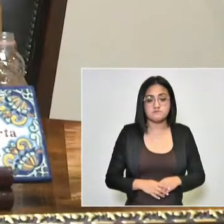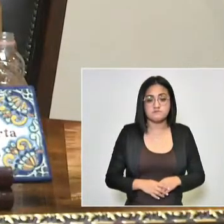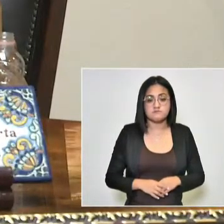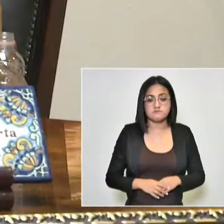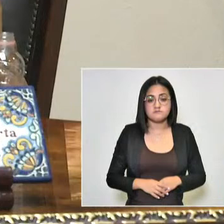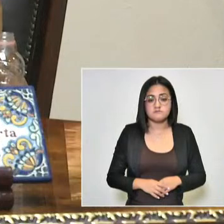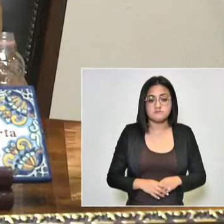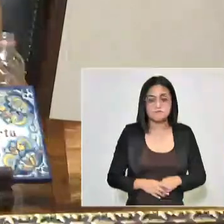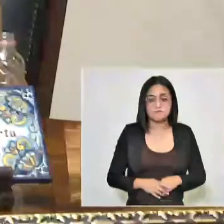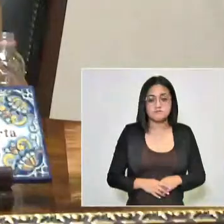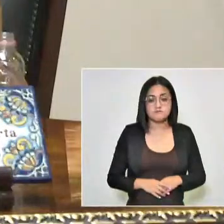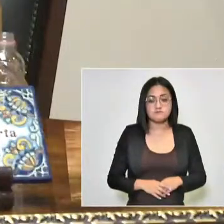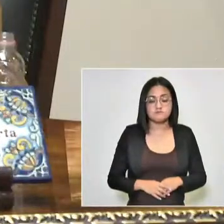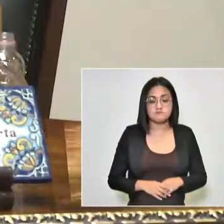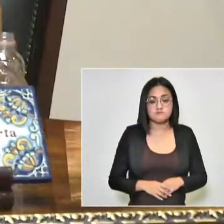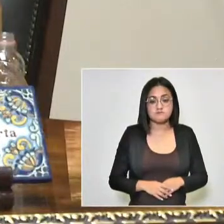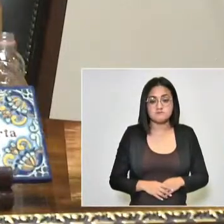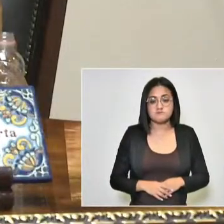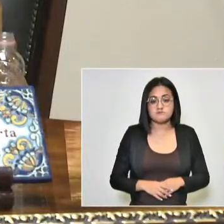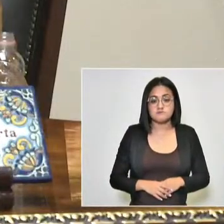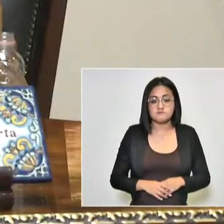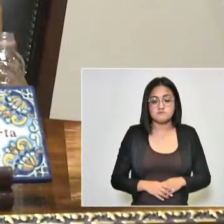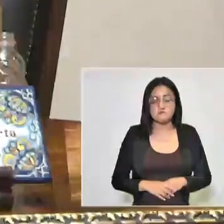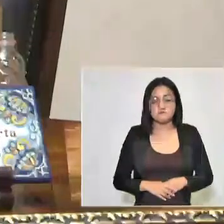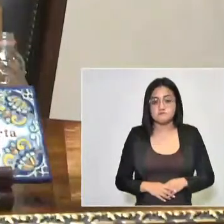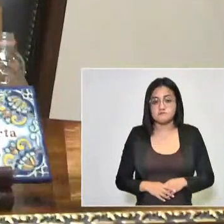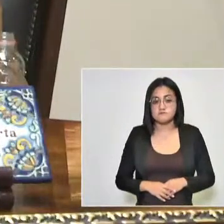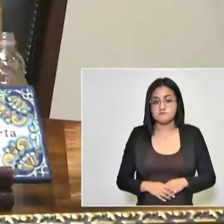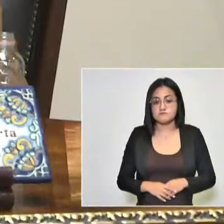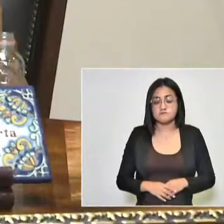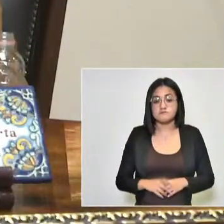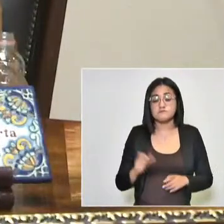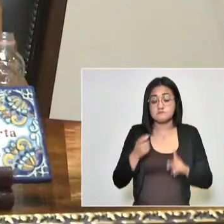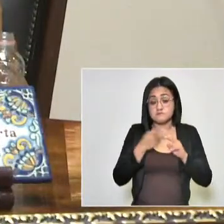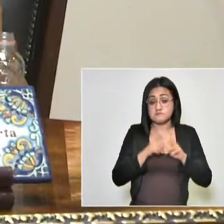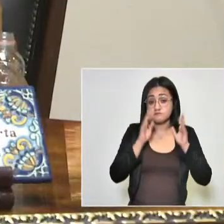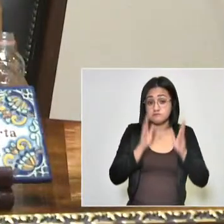sino como un ajuste de cuentas. Y a partir de eso,